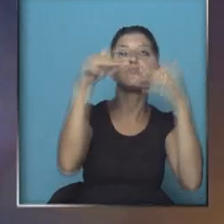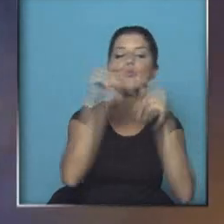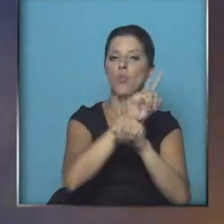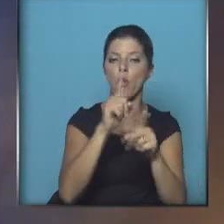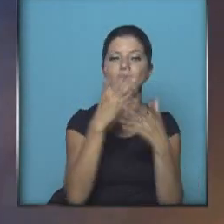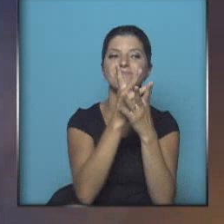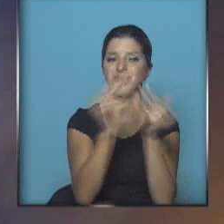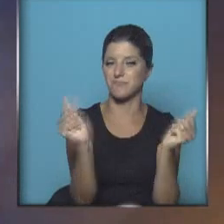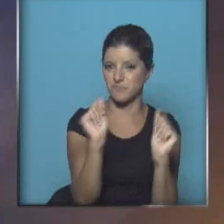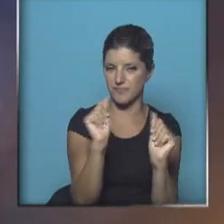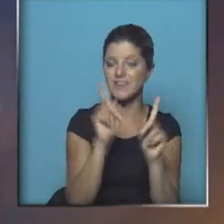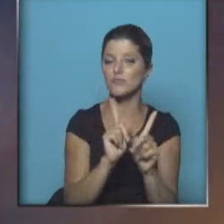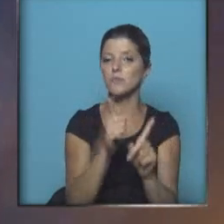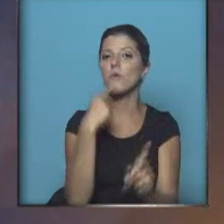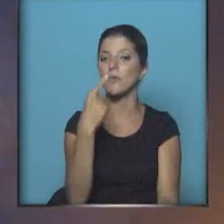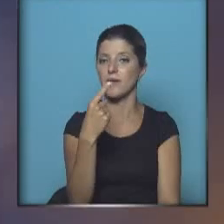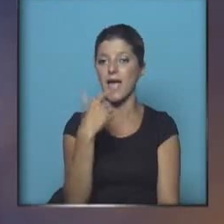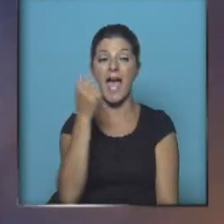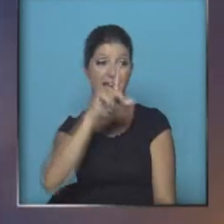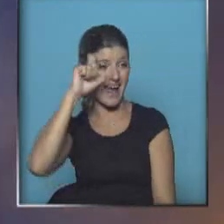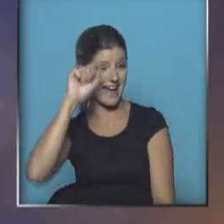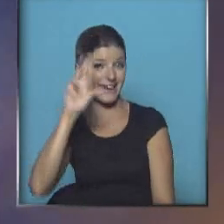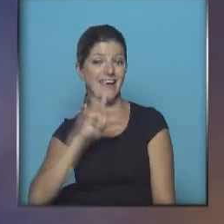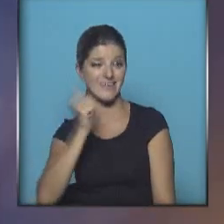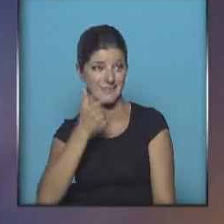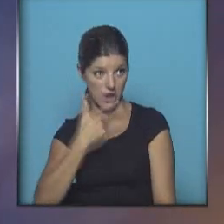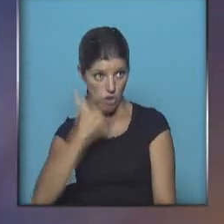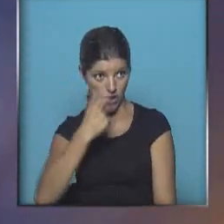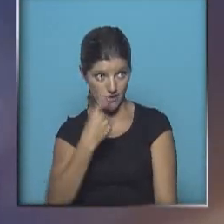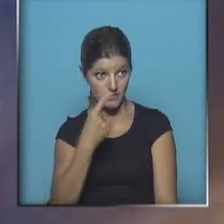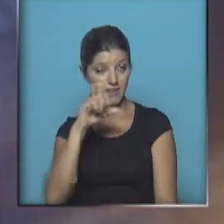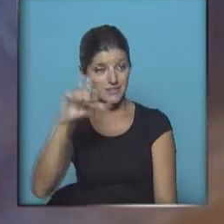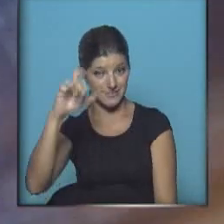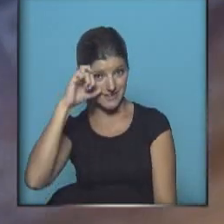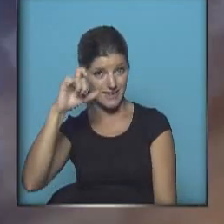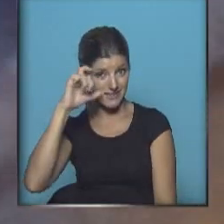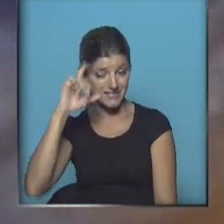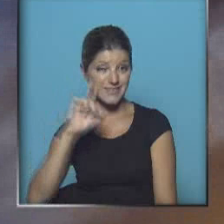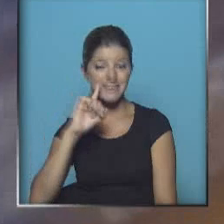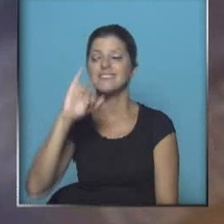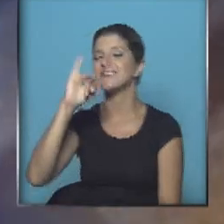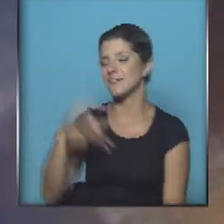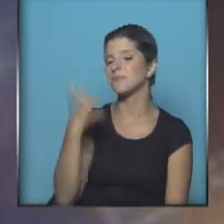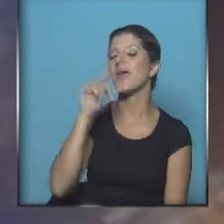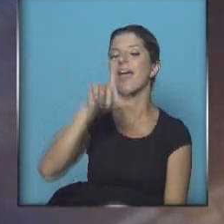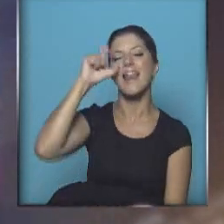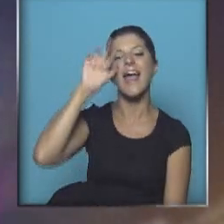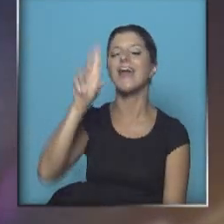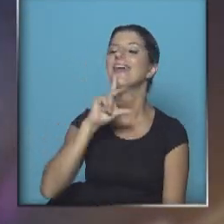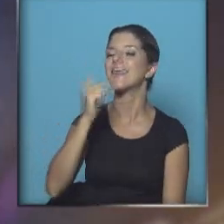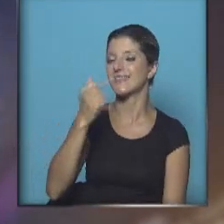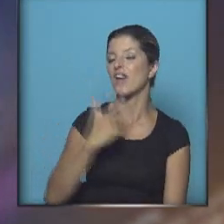quien desmiente esa posición, las alertas rojas. Sí, la alerta roja es, digamos,